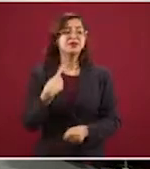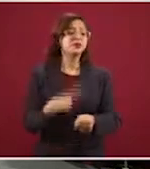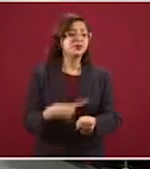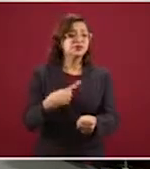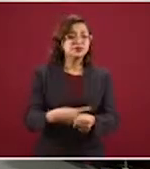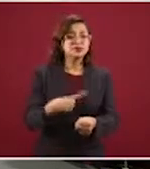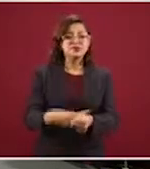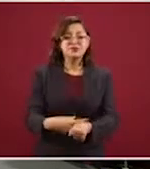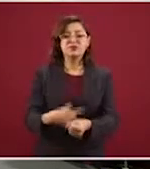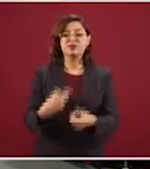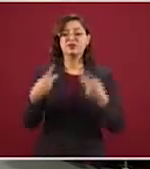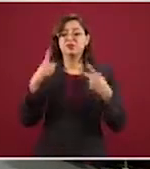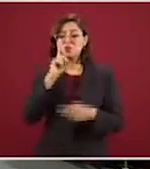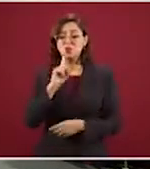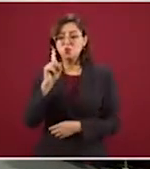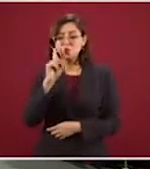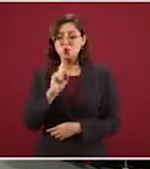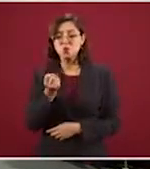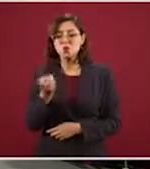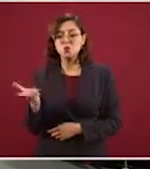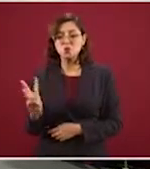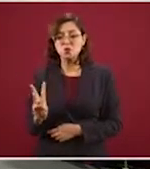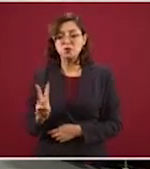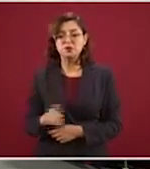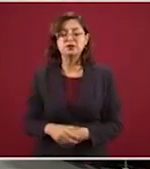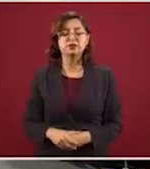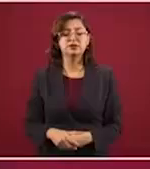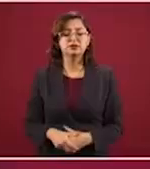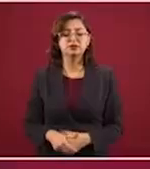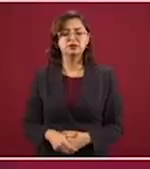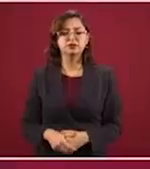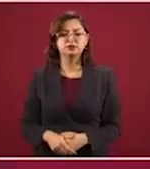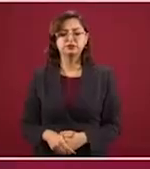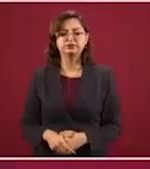enfermos, mujeres,